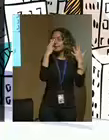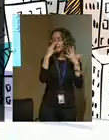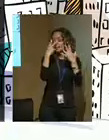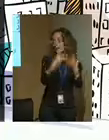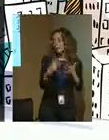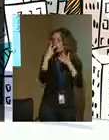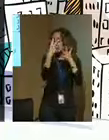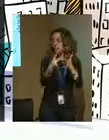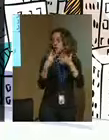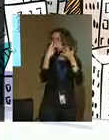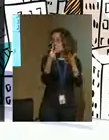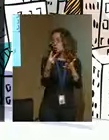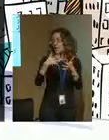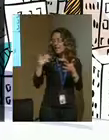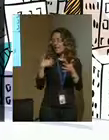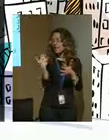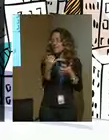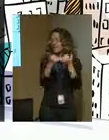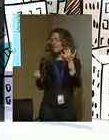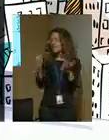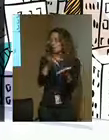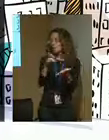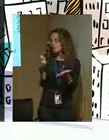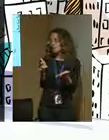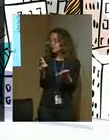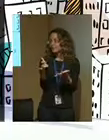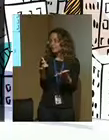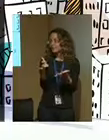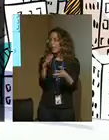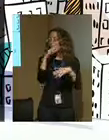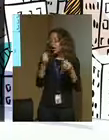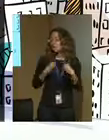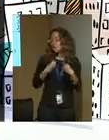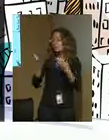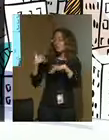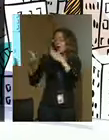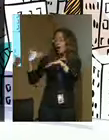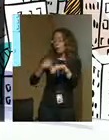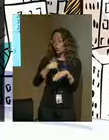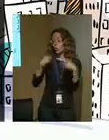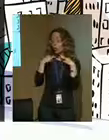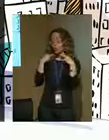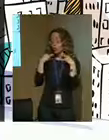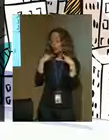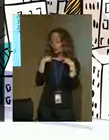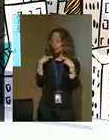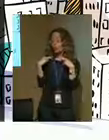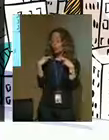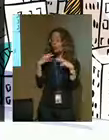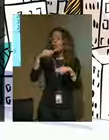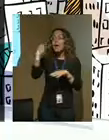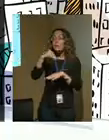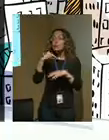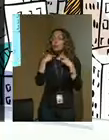en la Argentina tenemos una crisis. Y yo no me olvido que cuando yo era diputado, el presidente